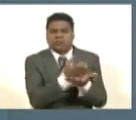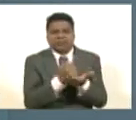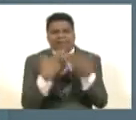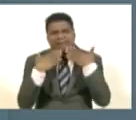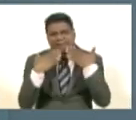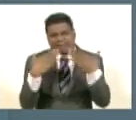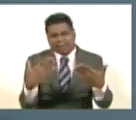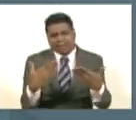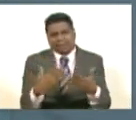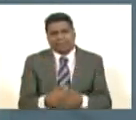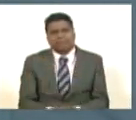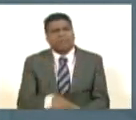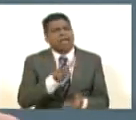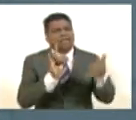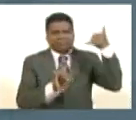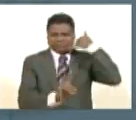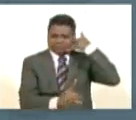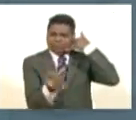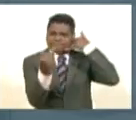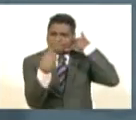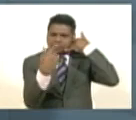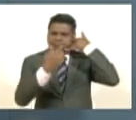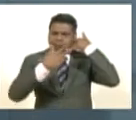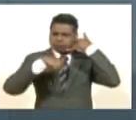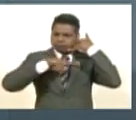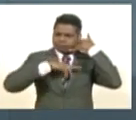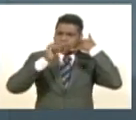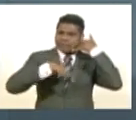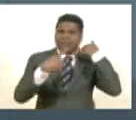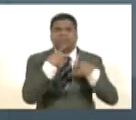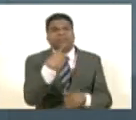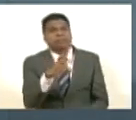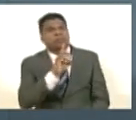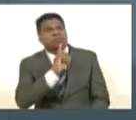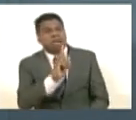Agradecemos por supuesto la llamada y elevamos esta denuncia a las autoridades. Ponemos